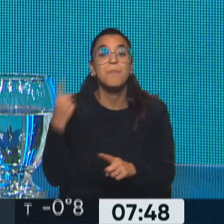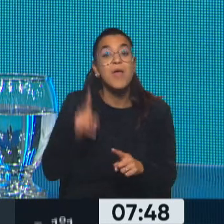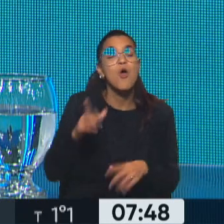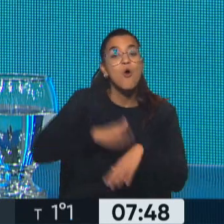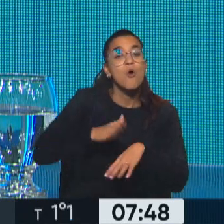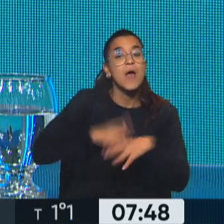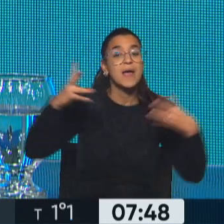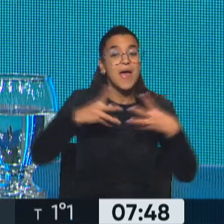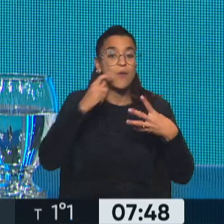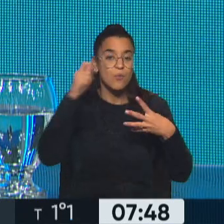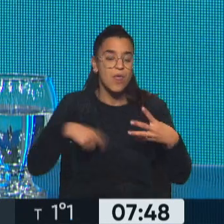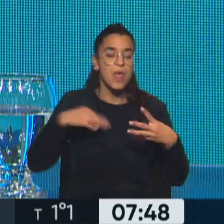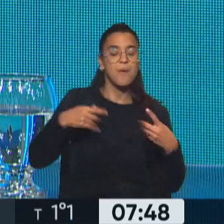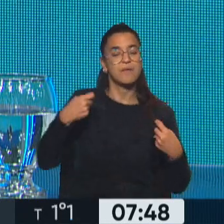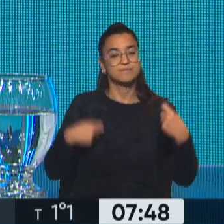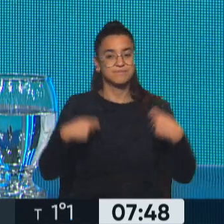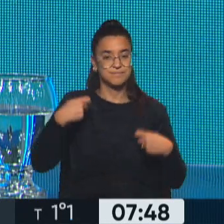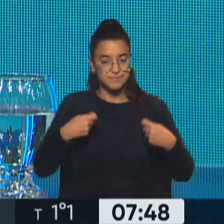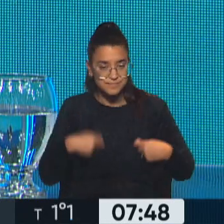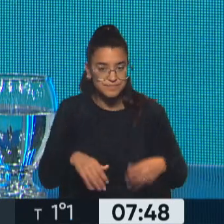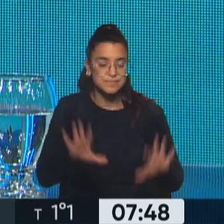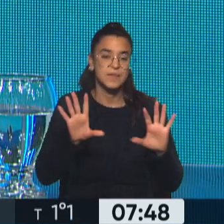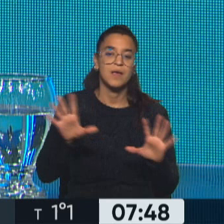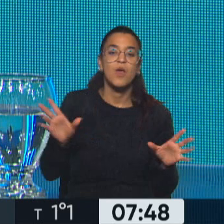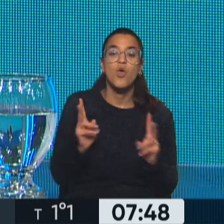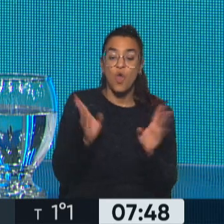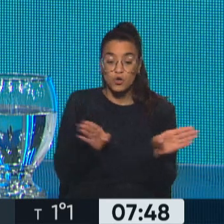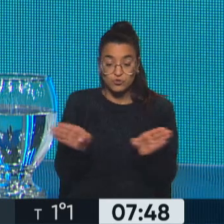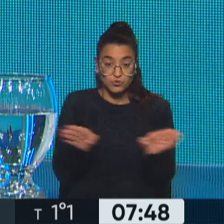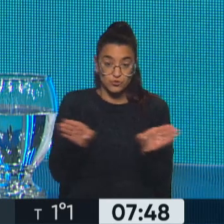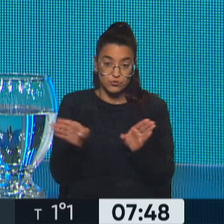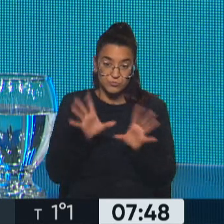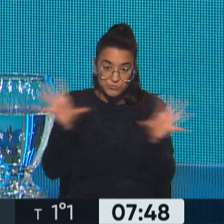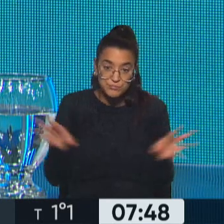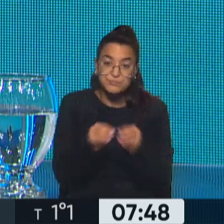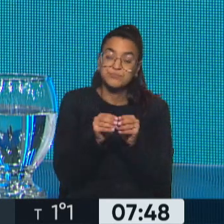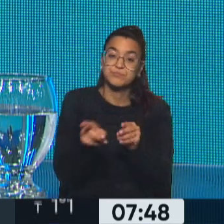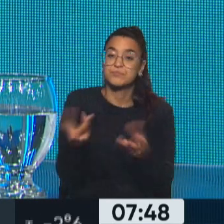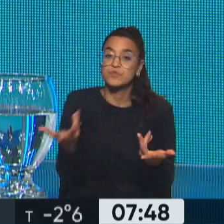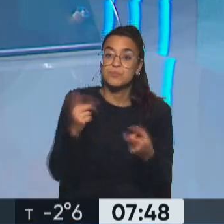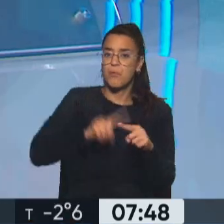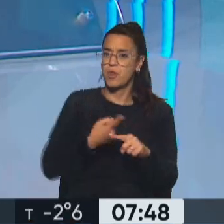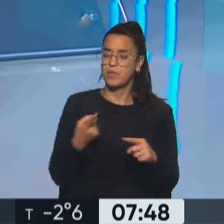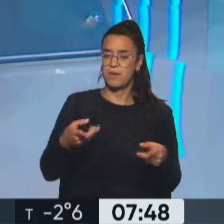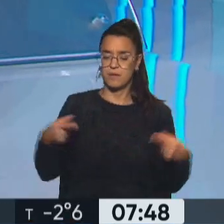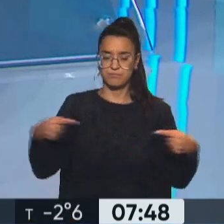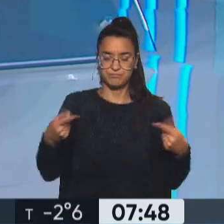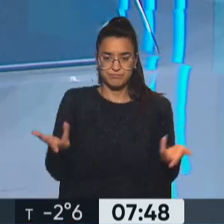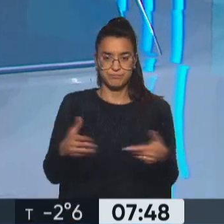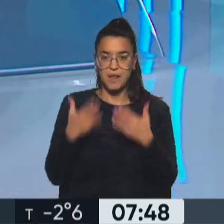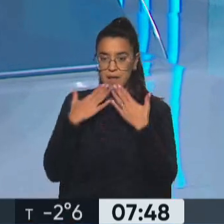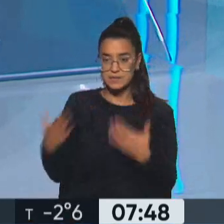Ucrania ha tenido que empezar a flexibilizar. Se combinan estas dos líneas y termina siendo bastante ambigua la política. Gracias,